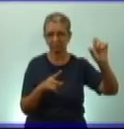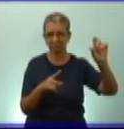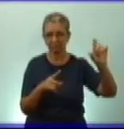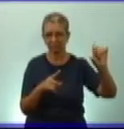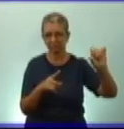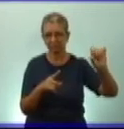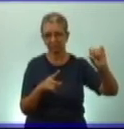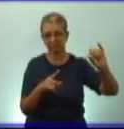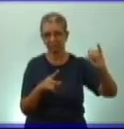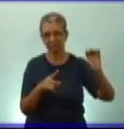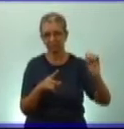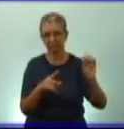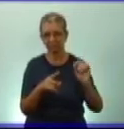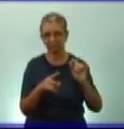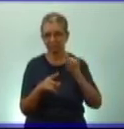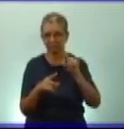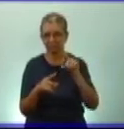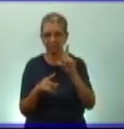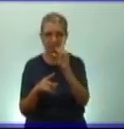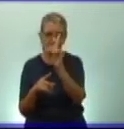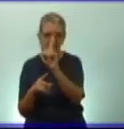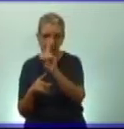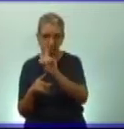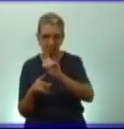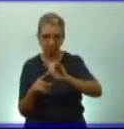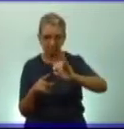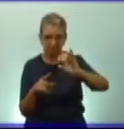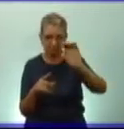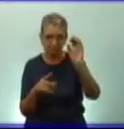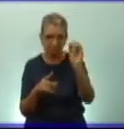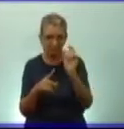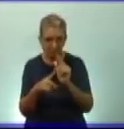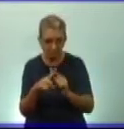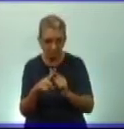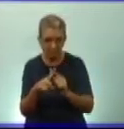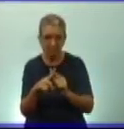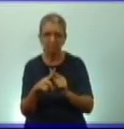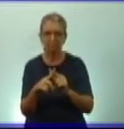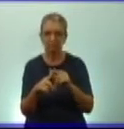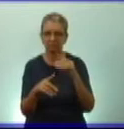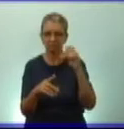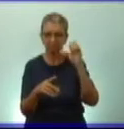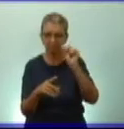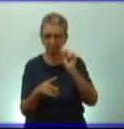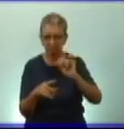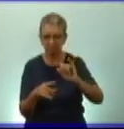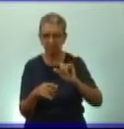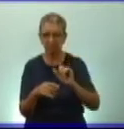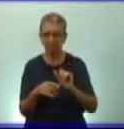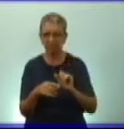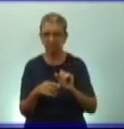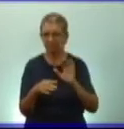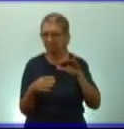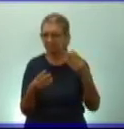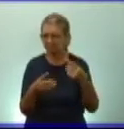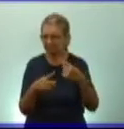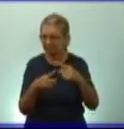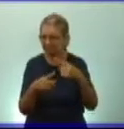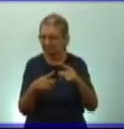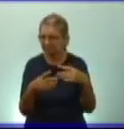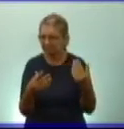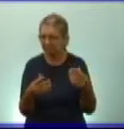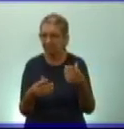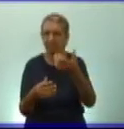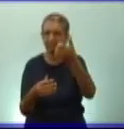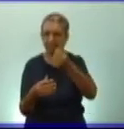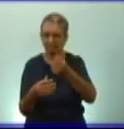de silicio. Recuerden que usamos prefijos griegos para nombrar los óxidos no metálicos. ¿Qué tipo de partícula lo forman?